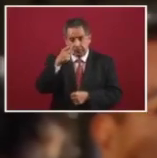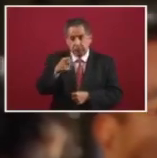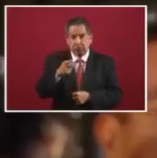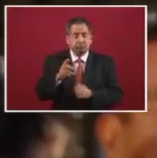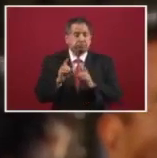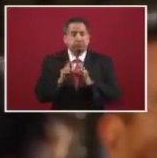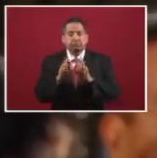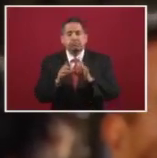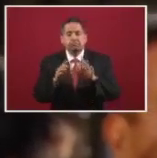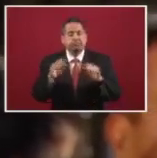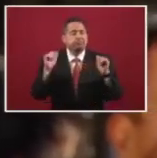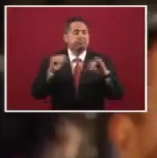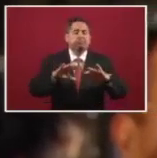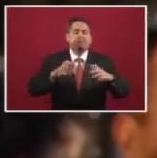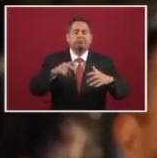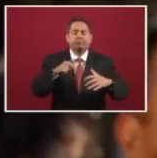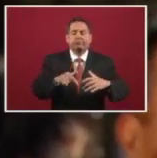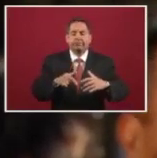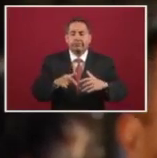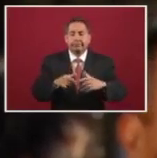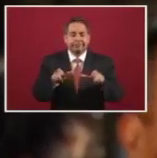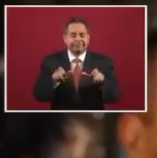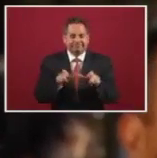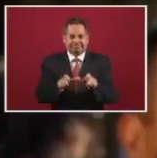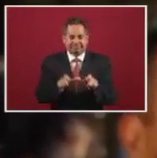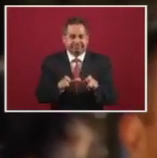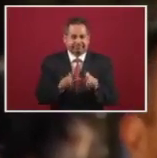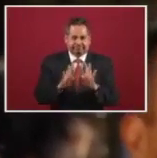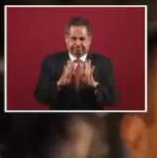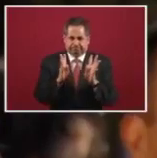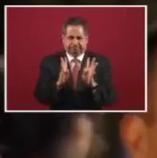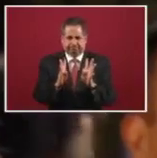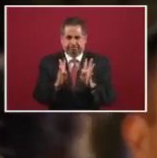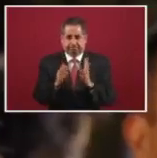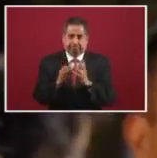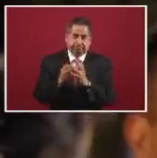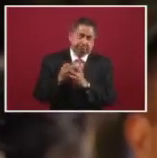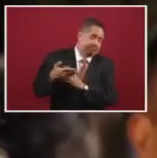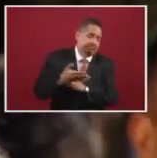tuvo ahí un evento en donde se rompió su cerco de seguridad.